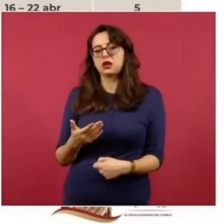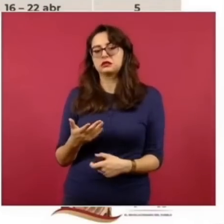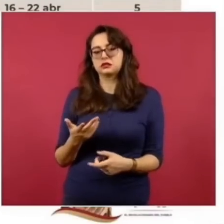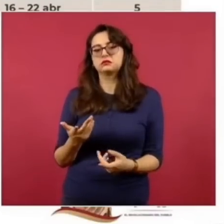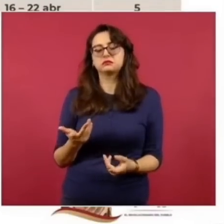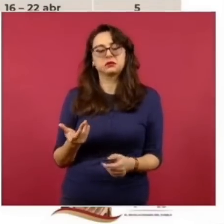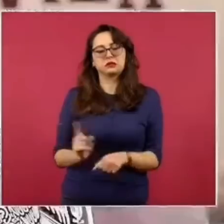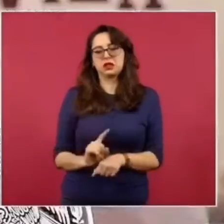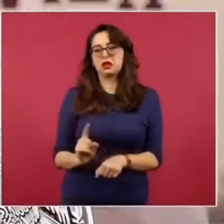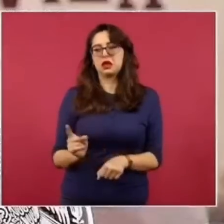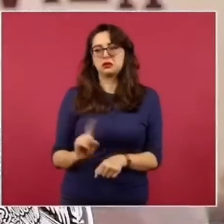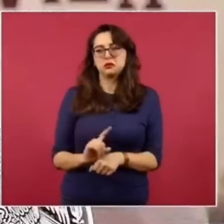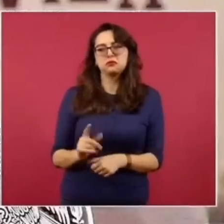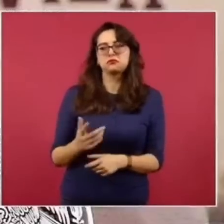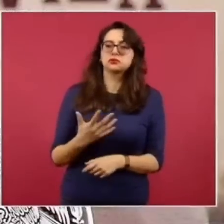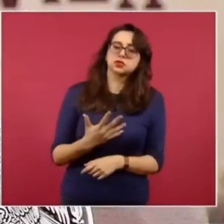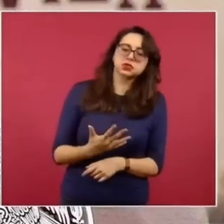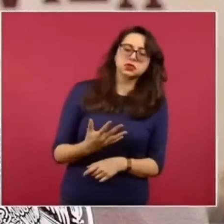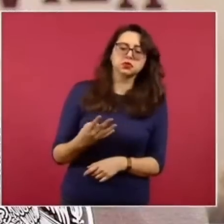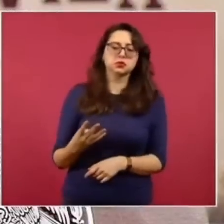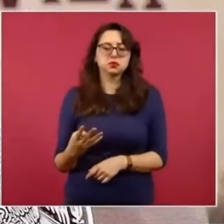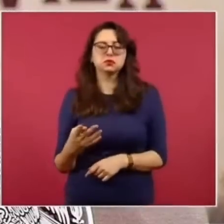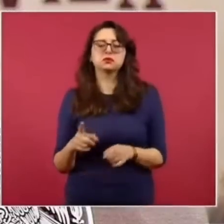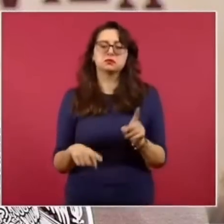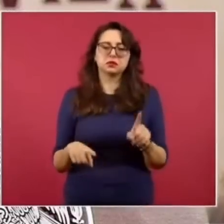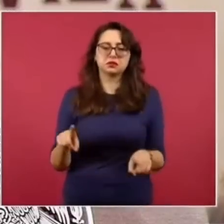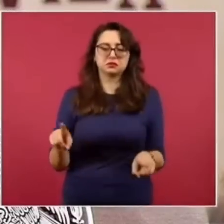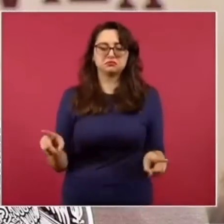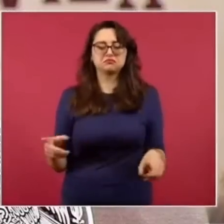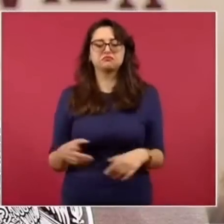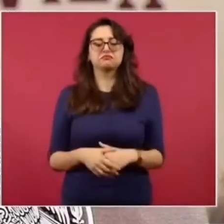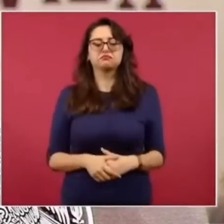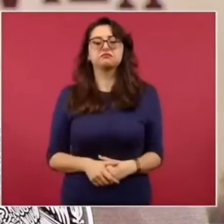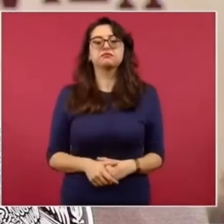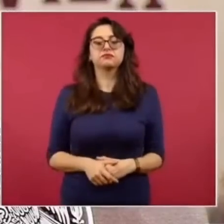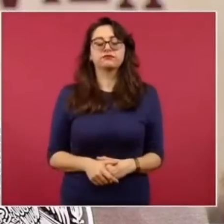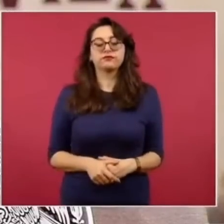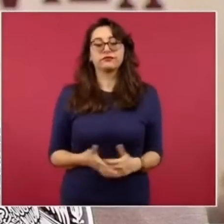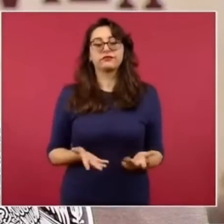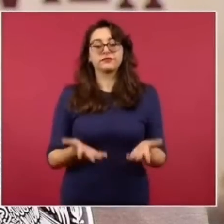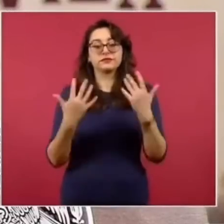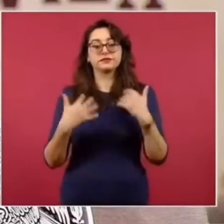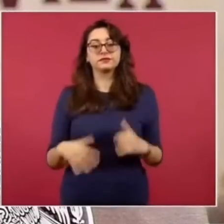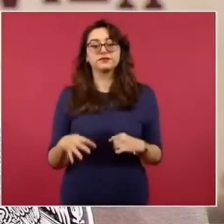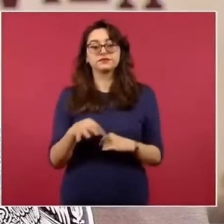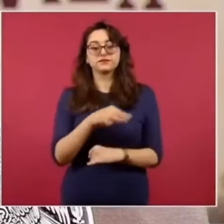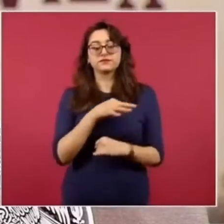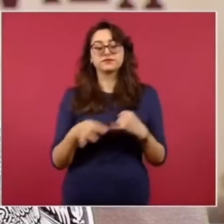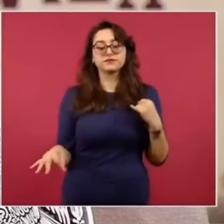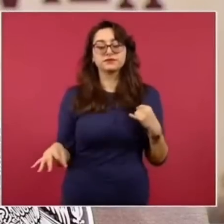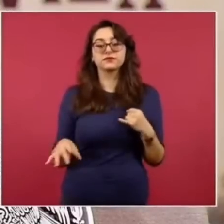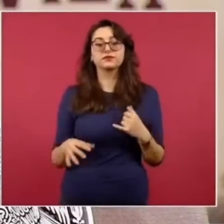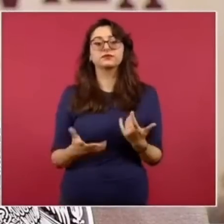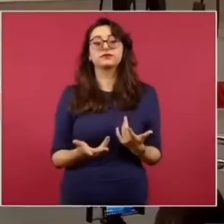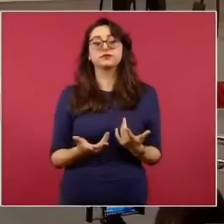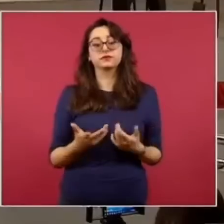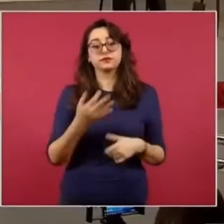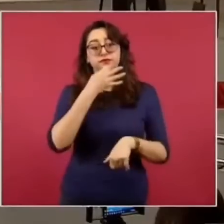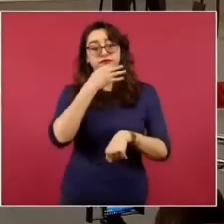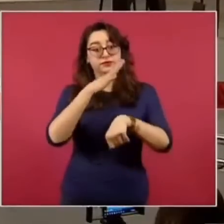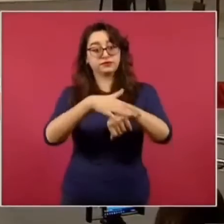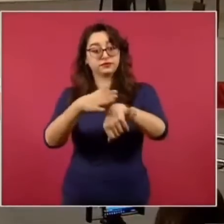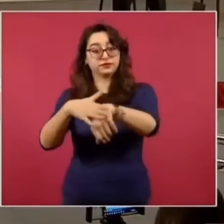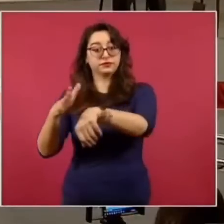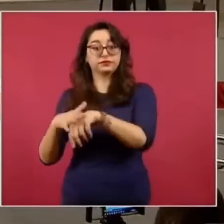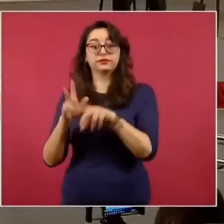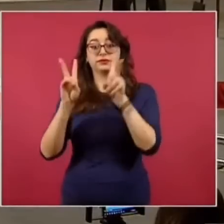promedio diaria. La curva epidémica es de agregación semanal. Y por último, un recordatorio sobre las coberturas de vacunación